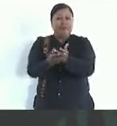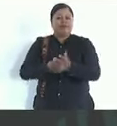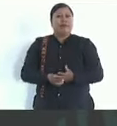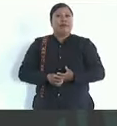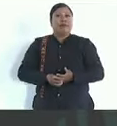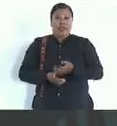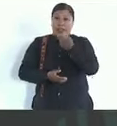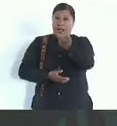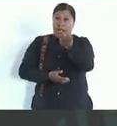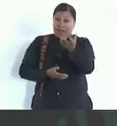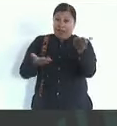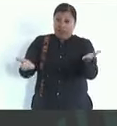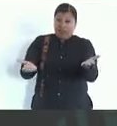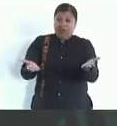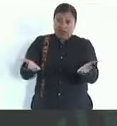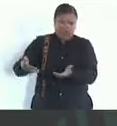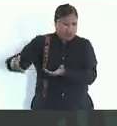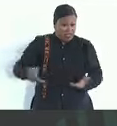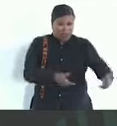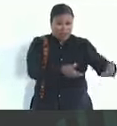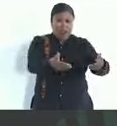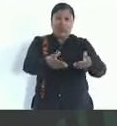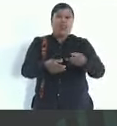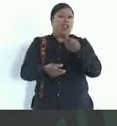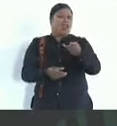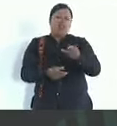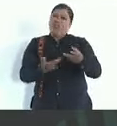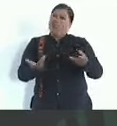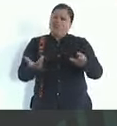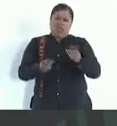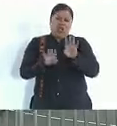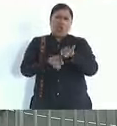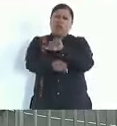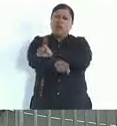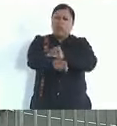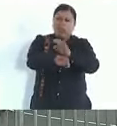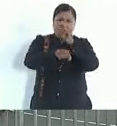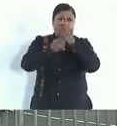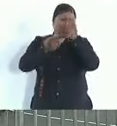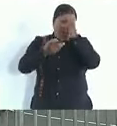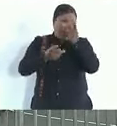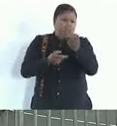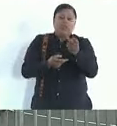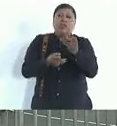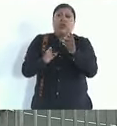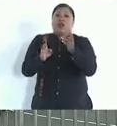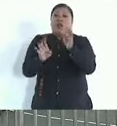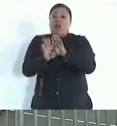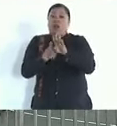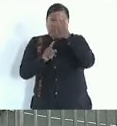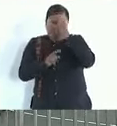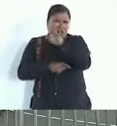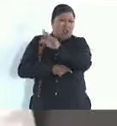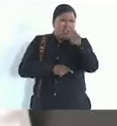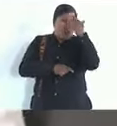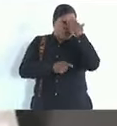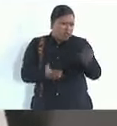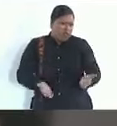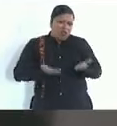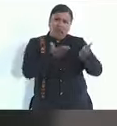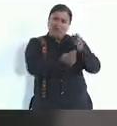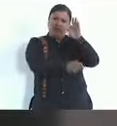Estas obras ejemplifican de manera sencilla y concreta el significado del reconocimiento de